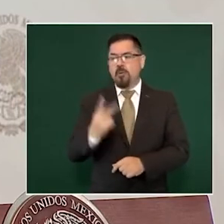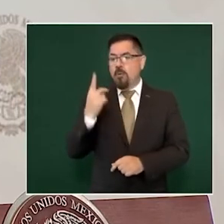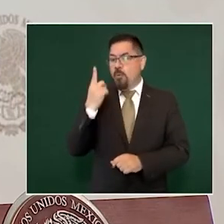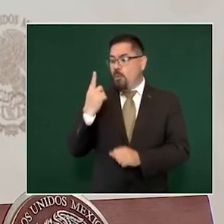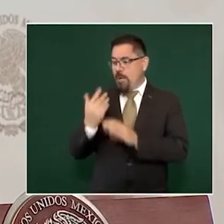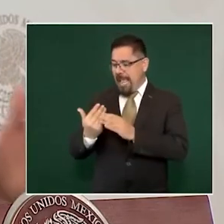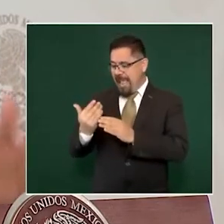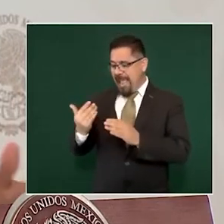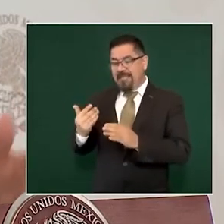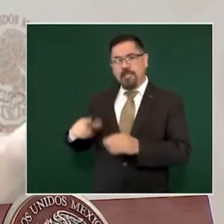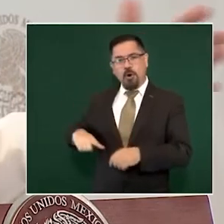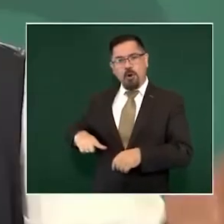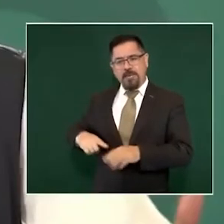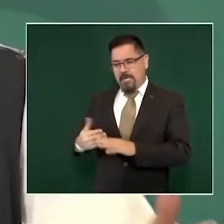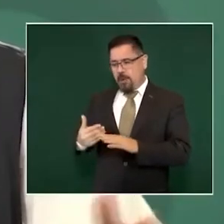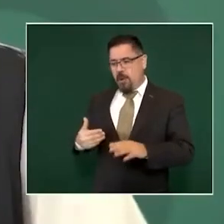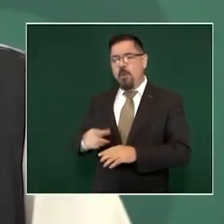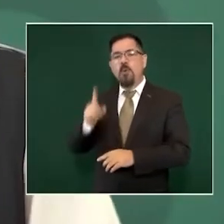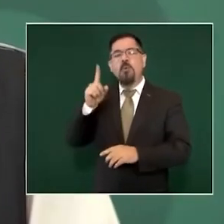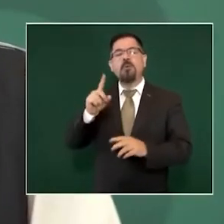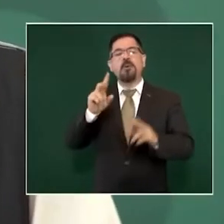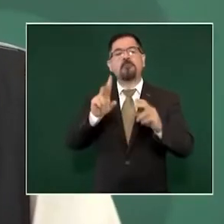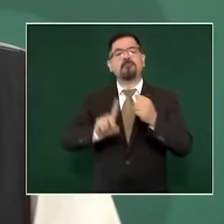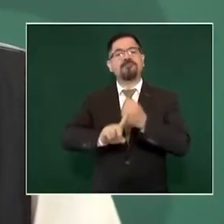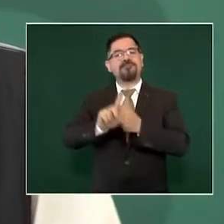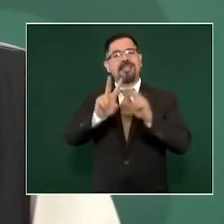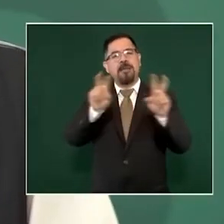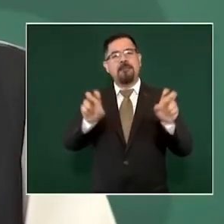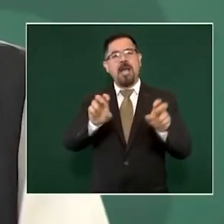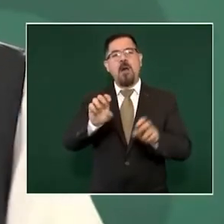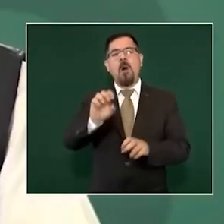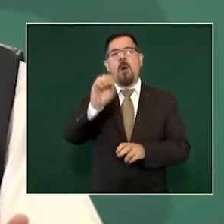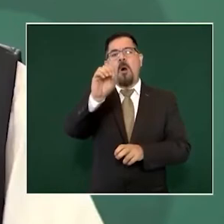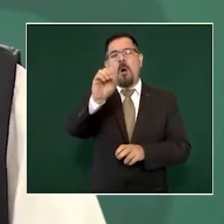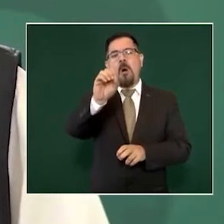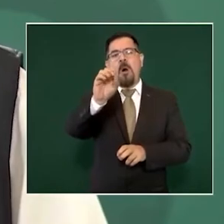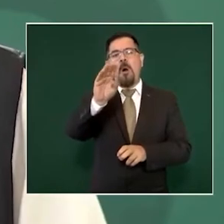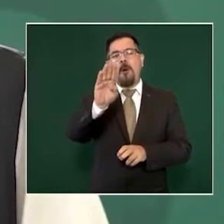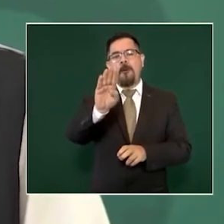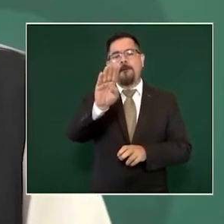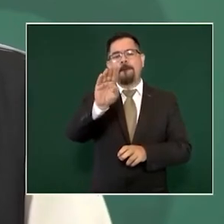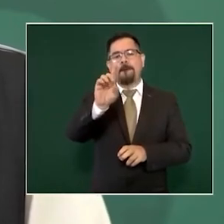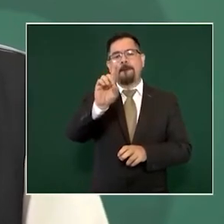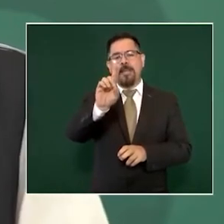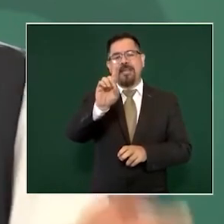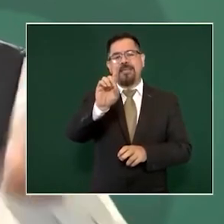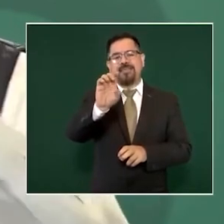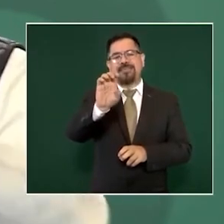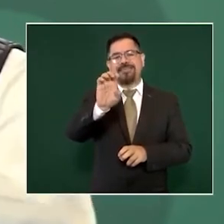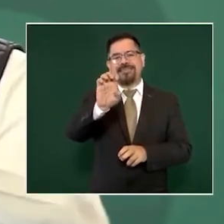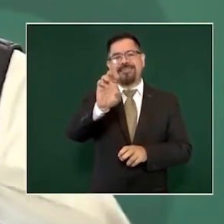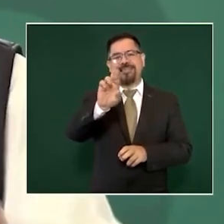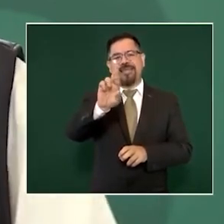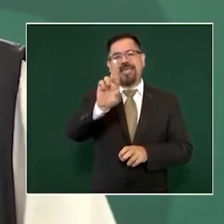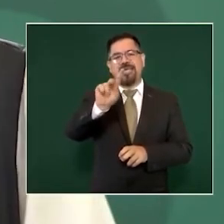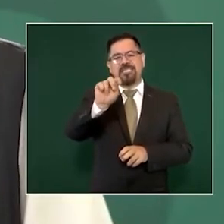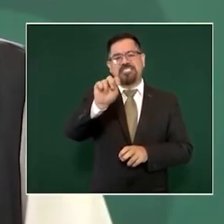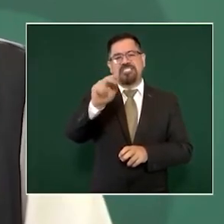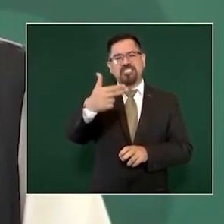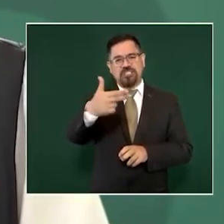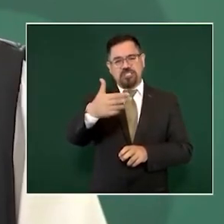por el caso Odebrecht, que fue por la que inició la petición de acuerdo reparatorio.